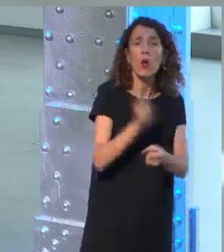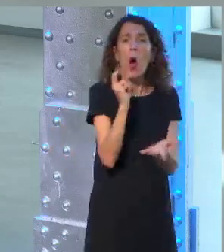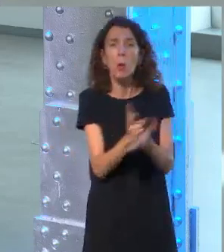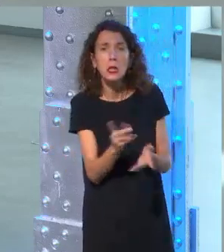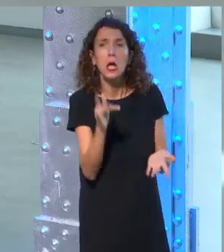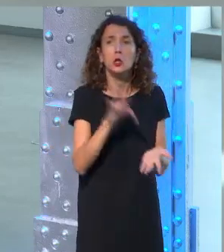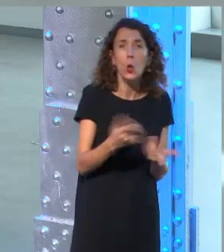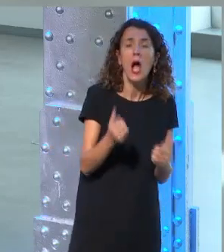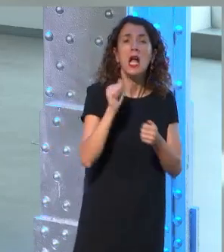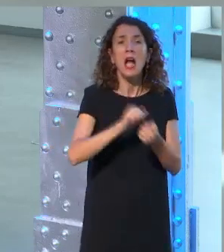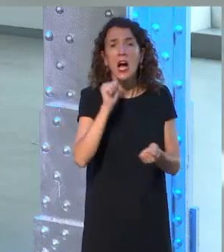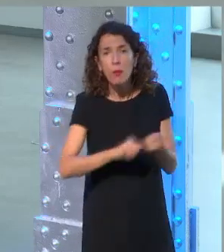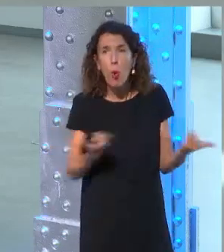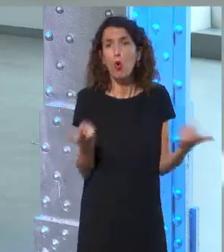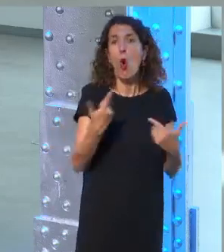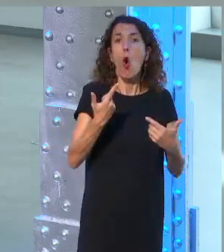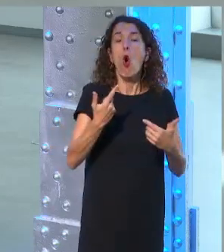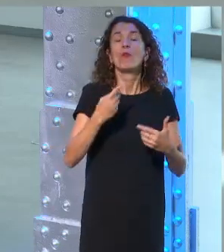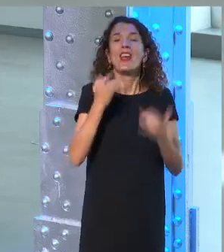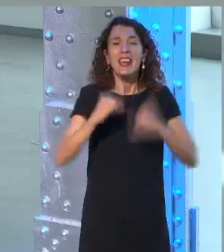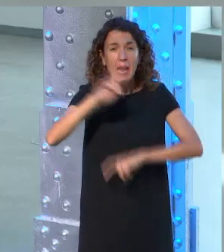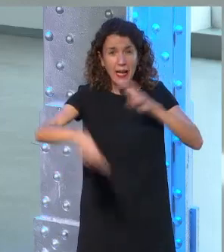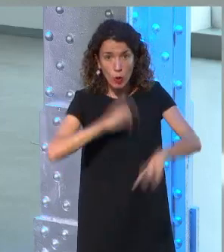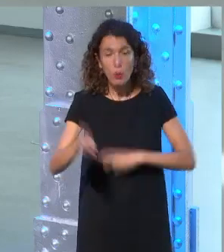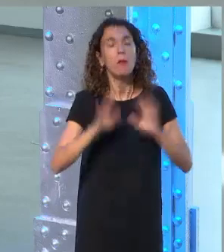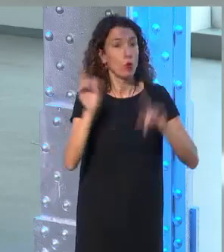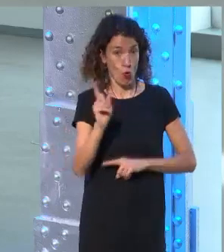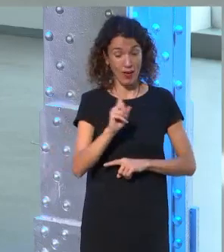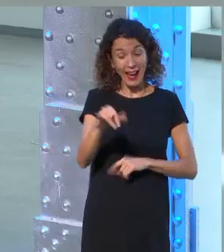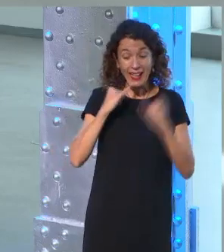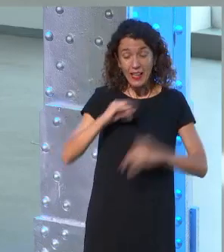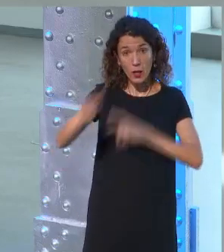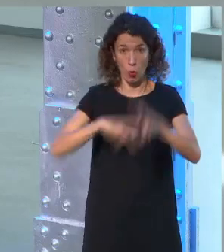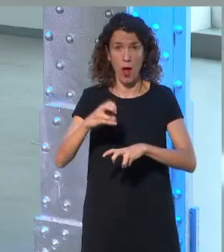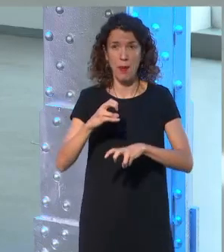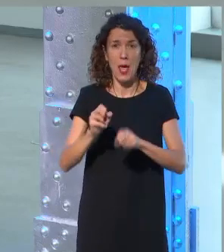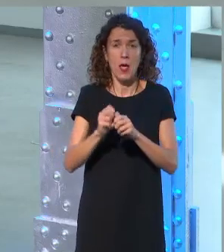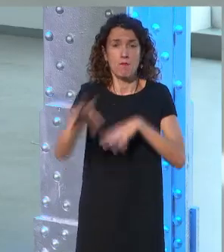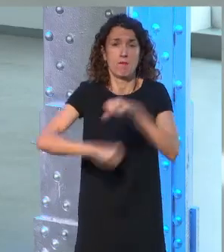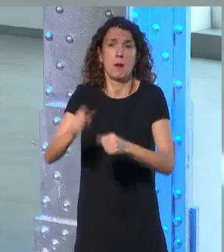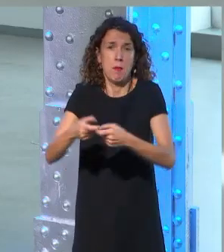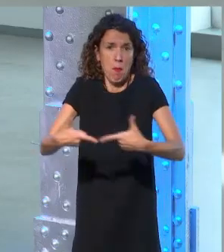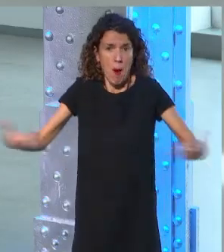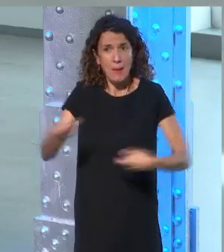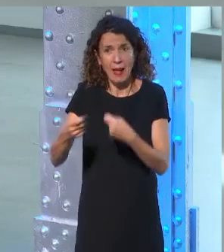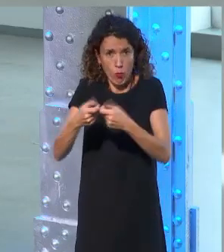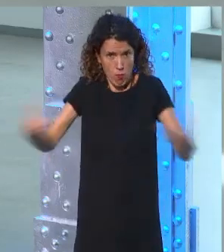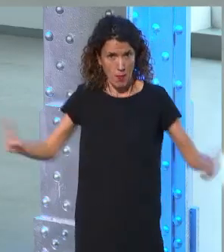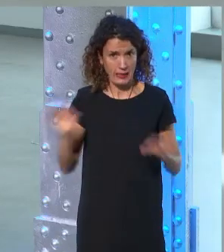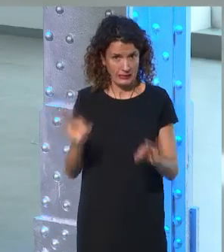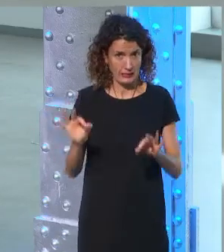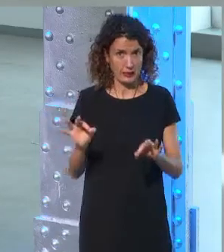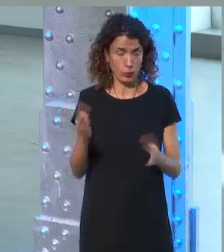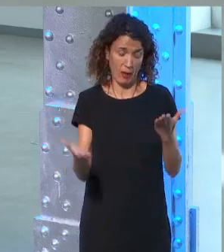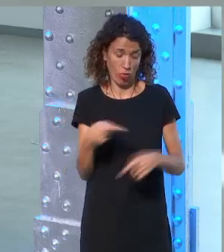apueste por el carbón o por las renovables, es que las renovables se van a comer el terreno en el mercado de tecnologías fósiles.